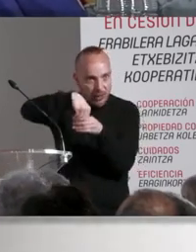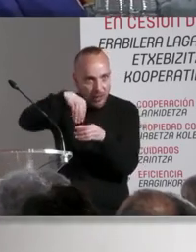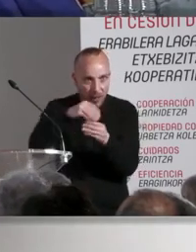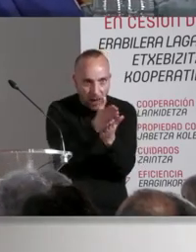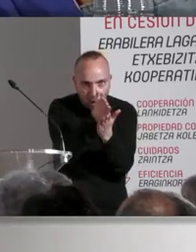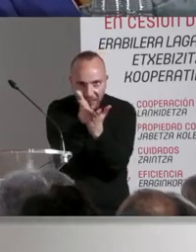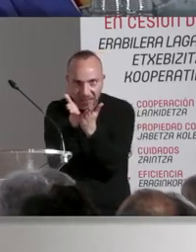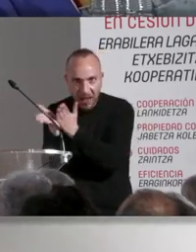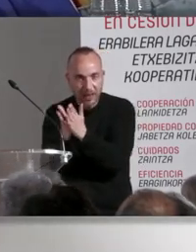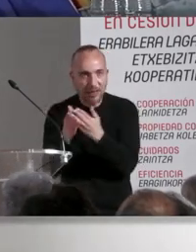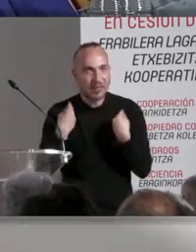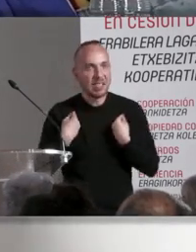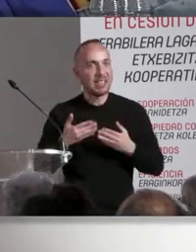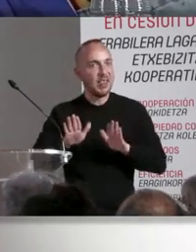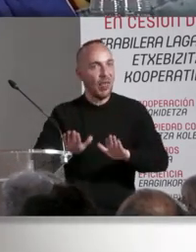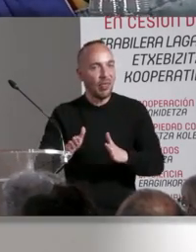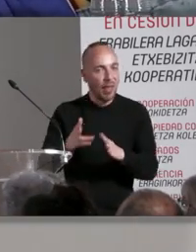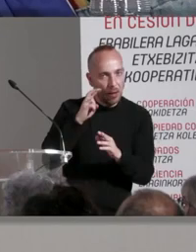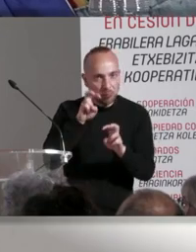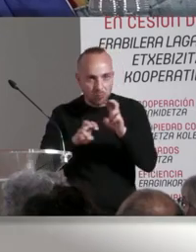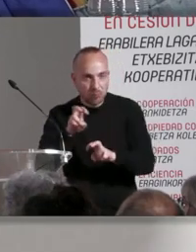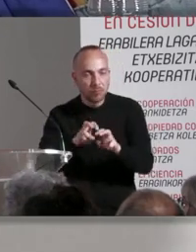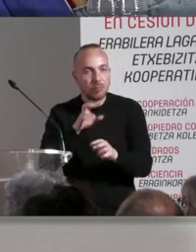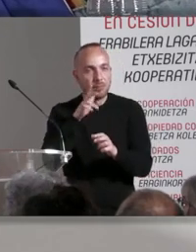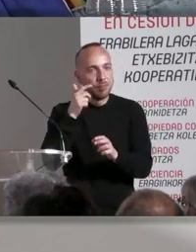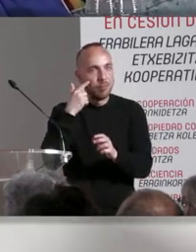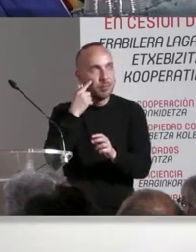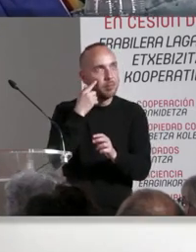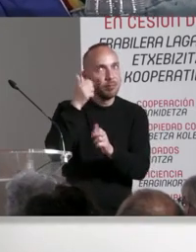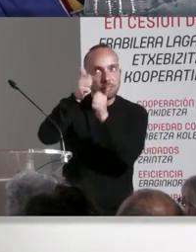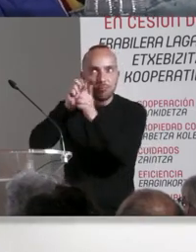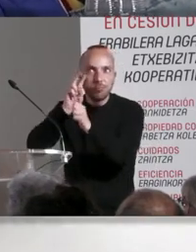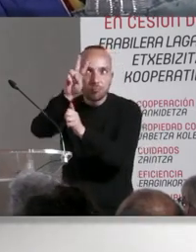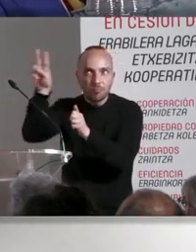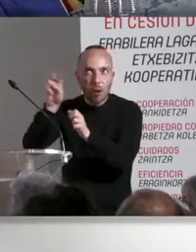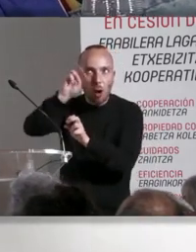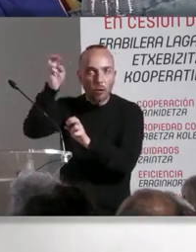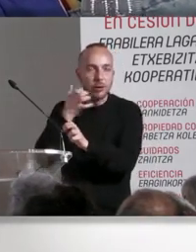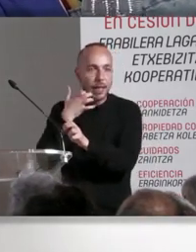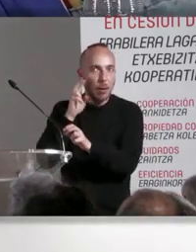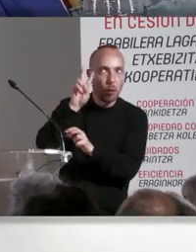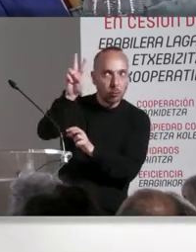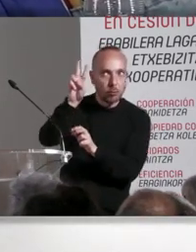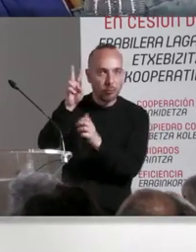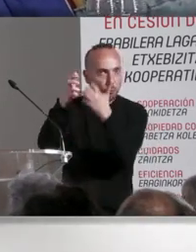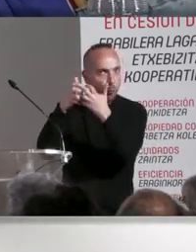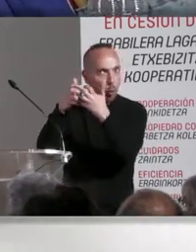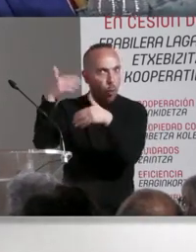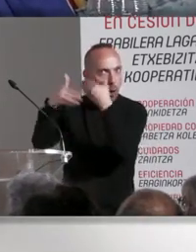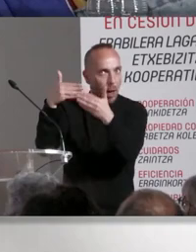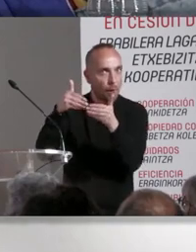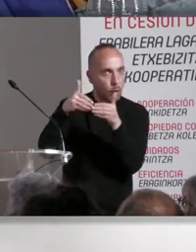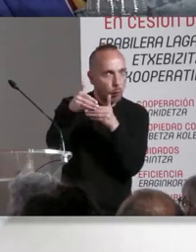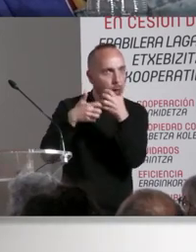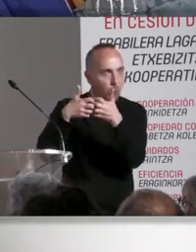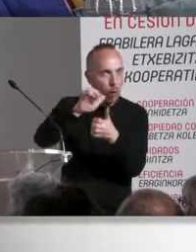alternativa residencial. Y bueno, pues tienen la mirada puesta en otros ejemplos que están funcionando y que van a funcionar a futuro